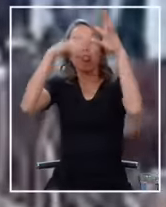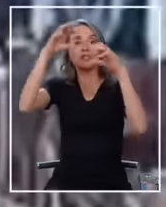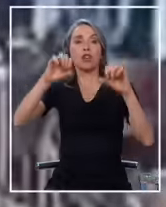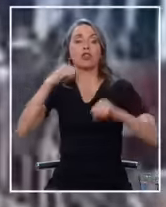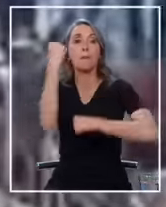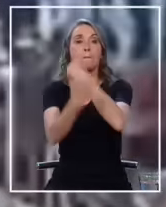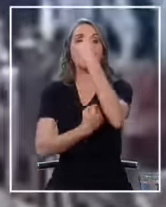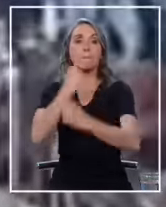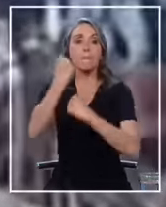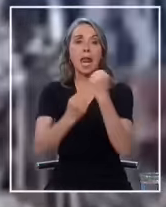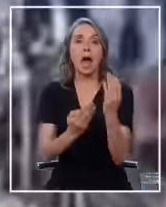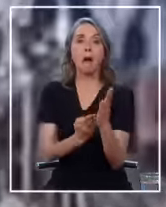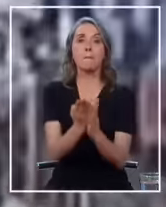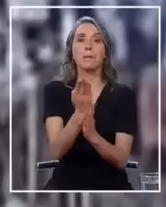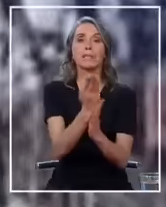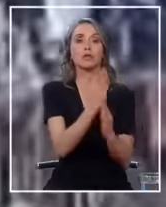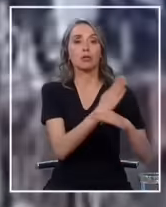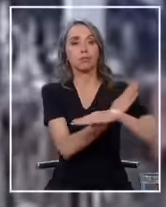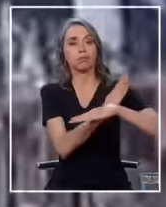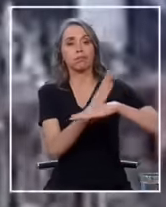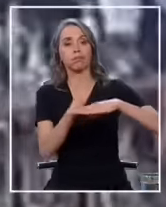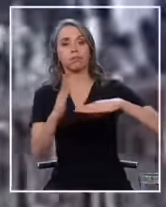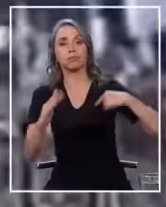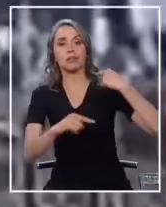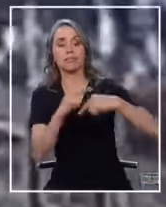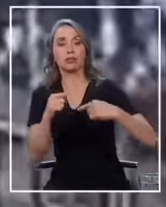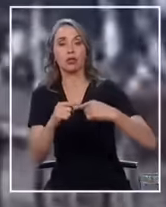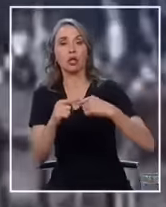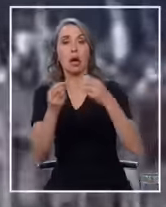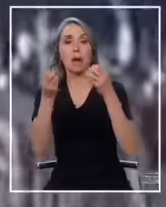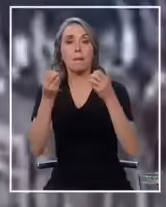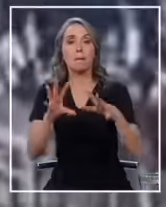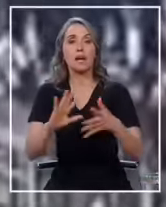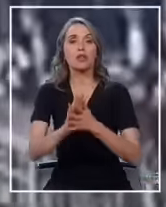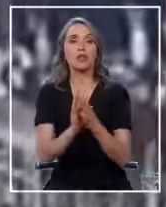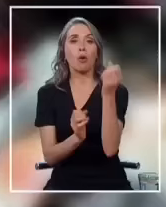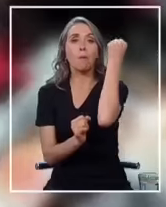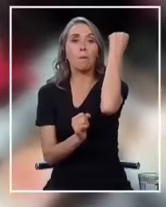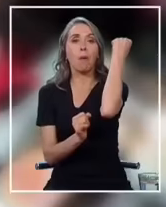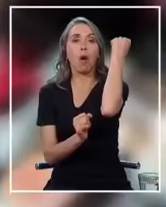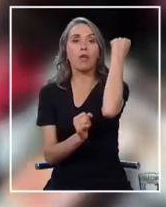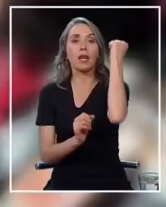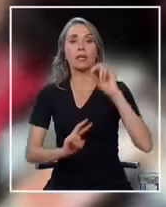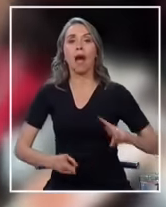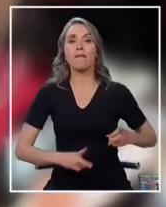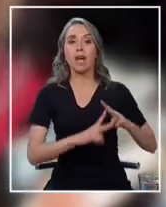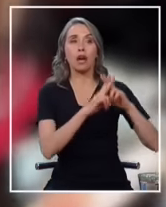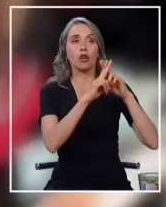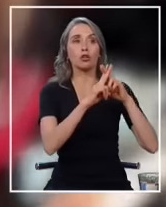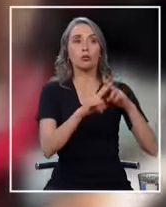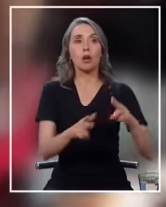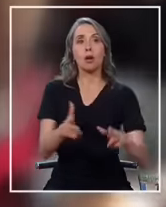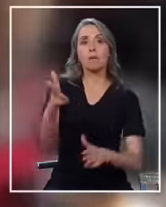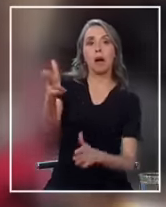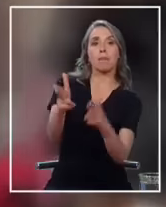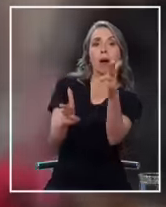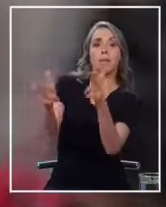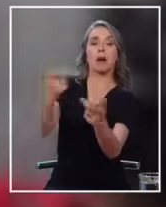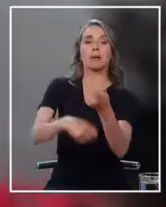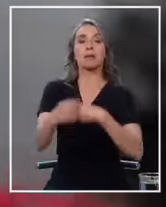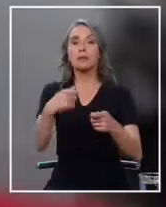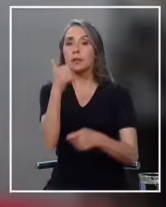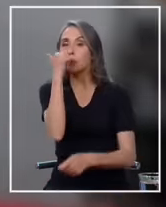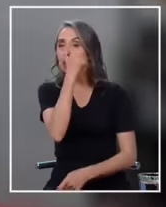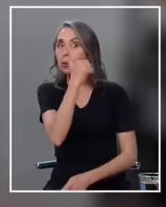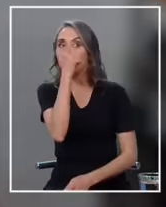terminó convirtiéndose en el inicio de una historia que los llevaría a perder todo el imperio hasta entonces levantado a punta de armas y drogas.